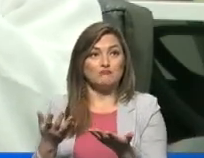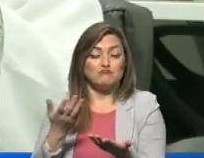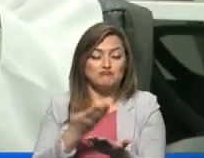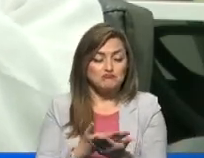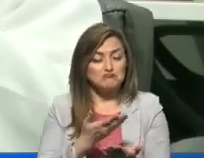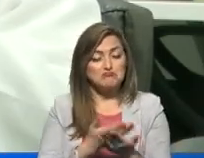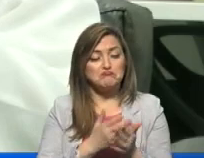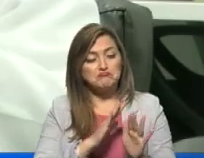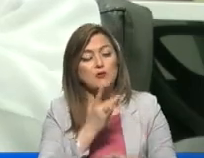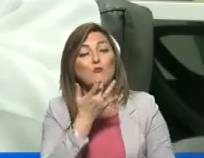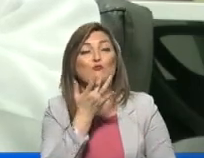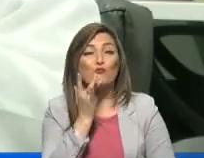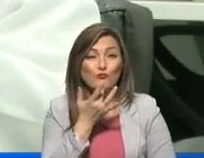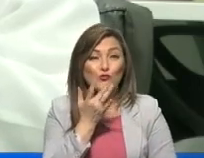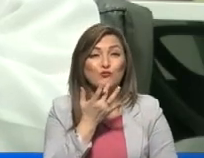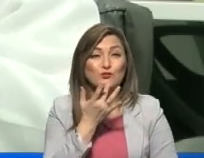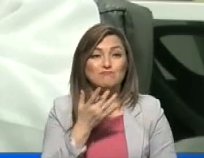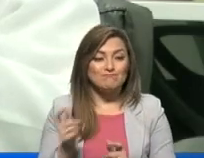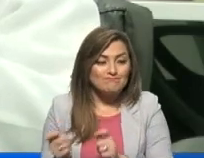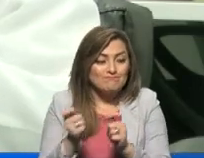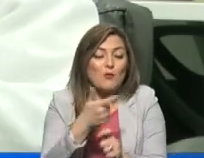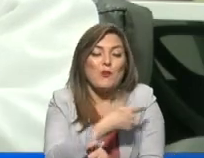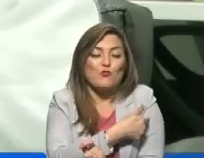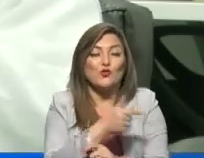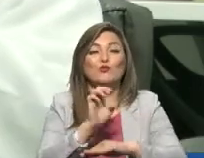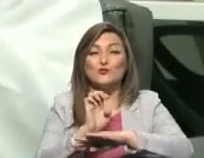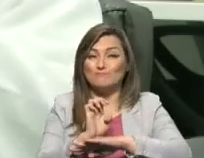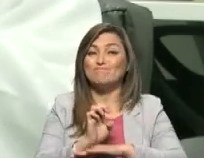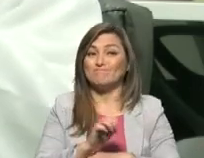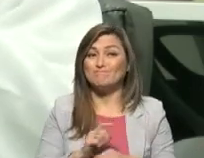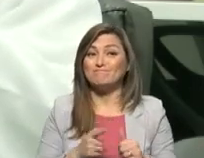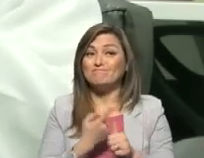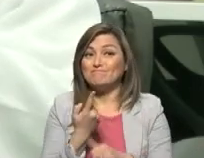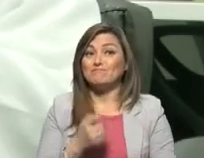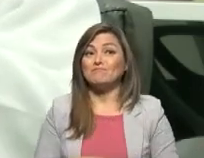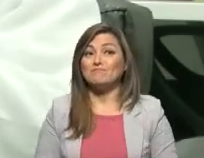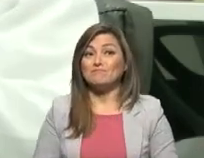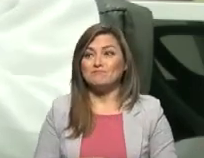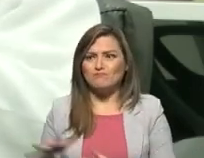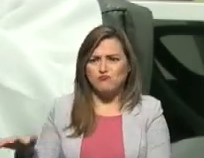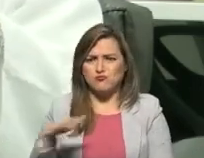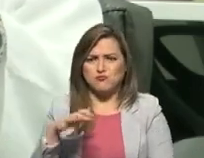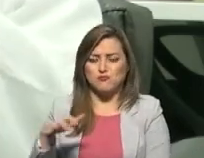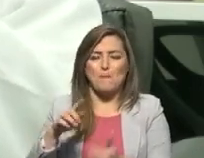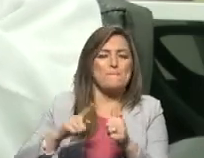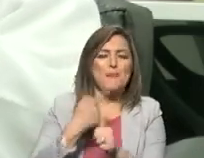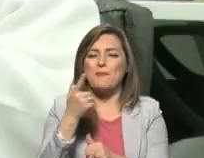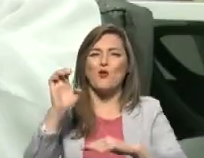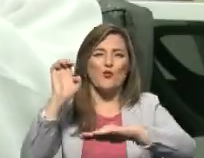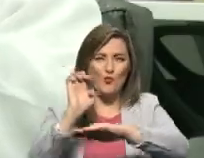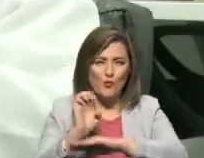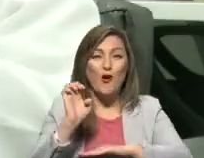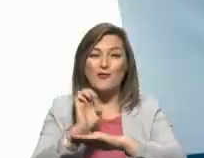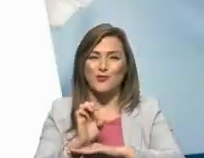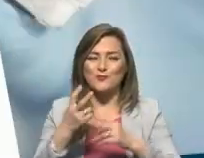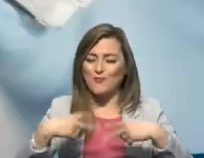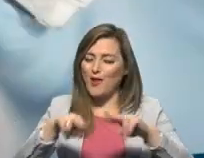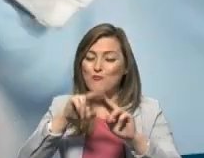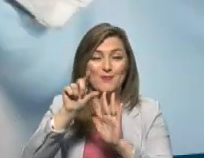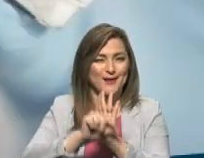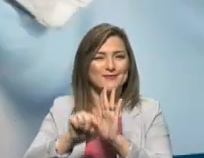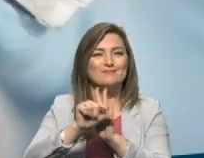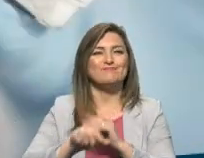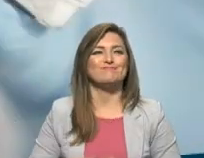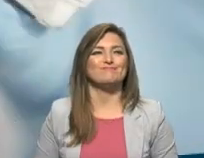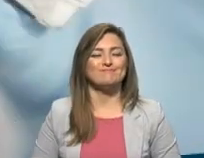una preferencia para la entrega de vacunas al país, tanto en términos de volúmenes como en preferencia en términos de precio. Esta